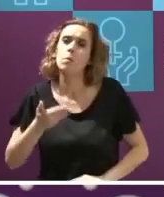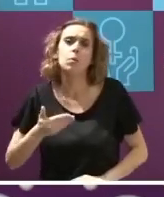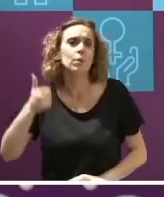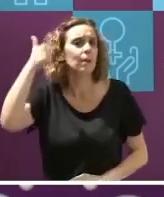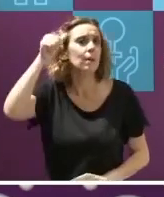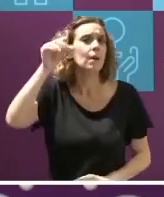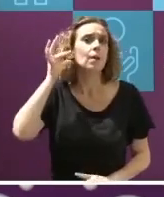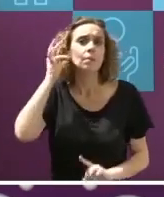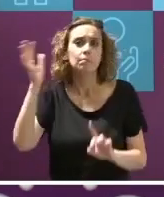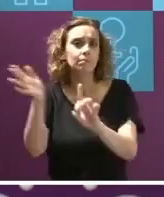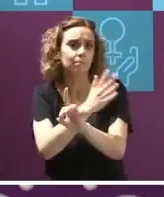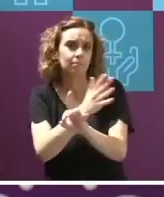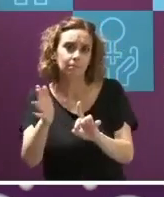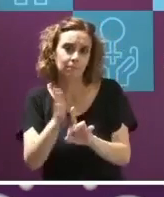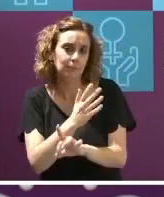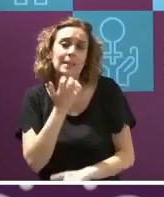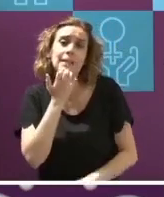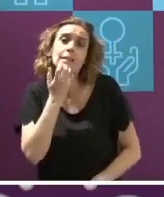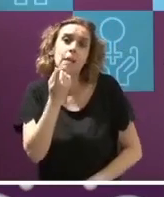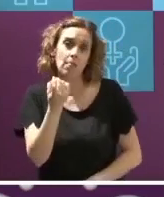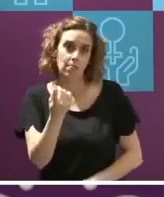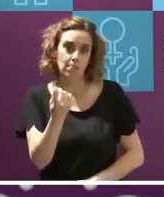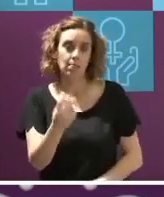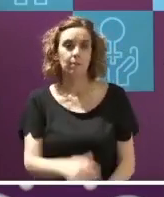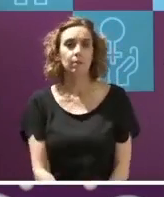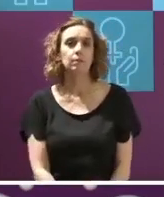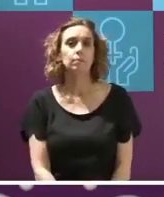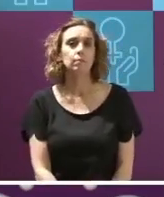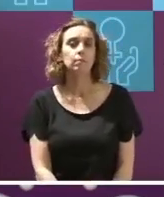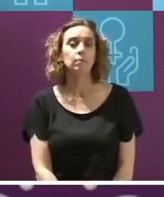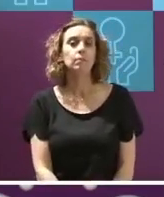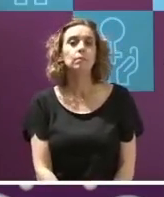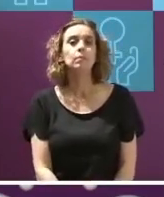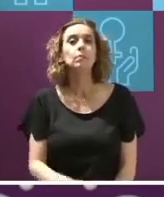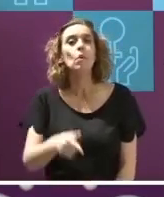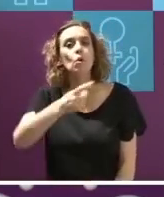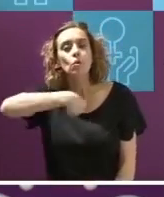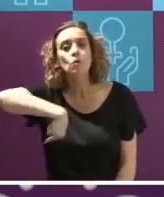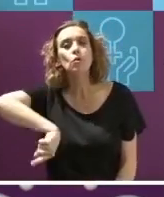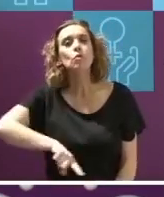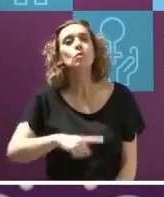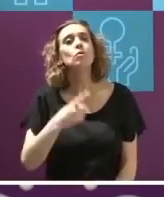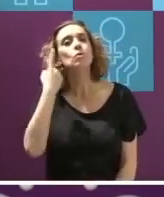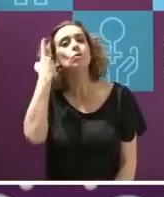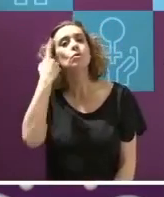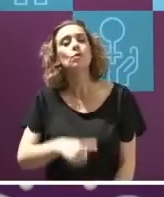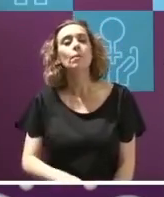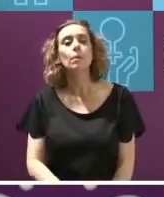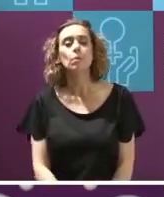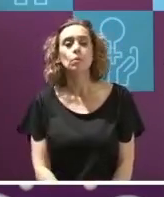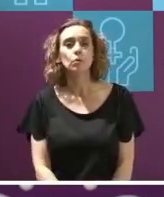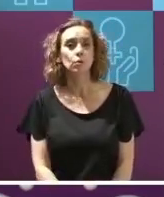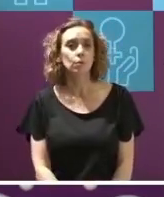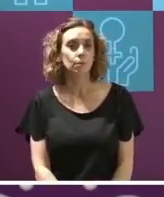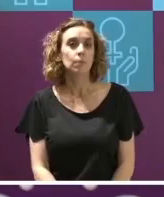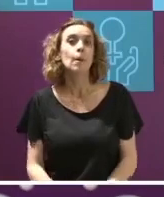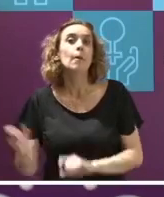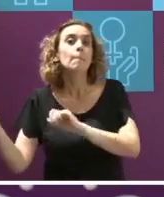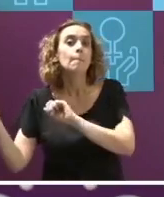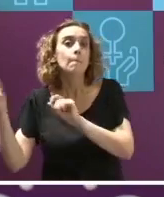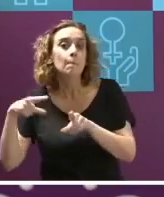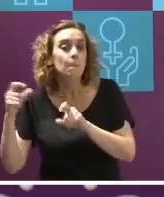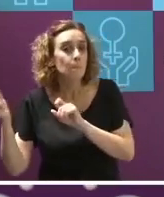género, cuando lo necesitan, puesto que sabemos que la